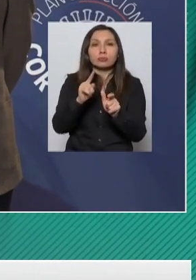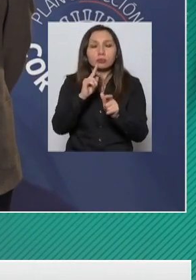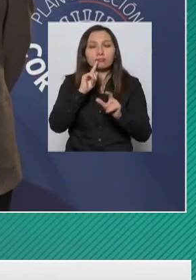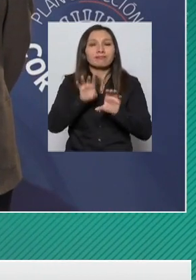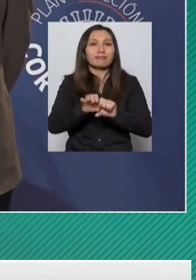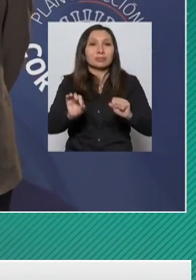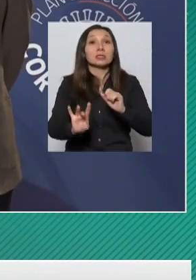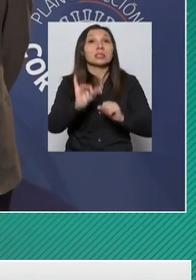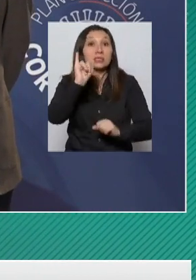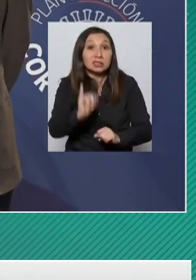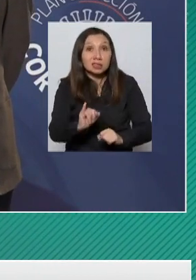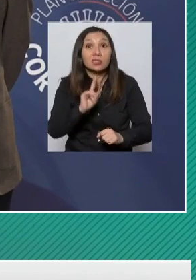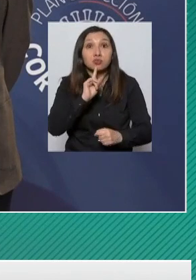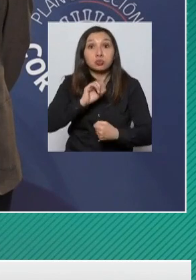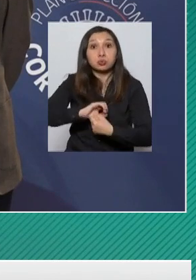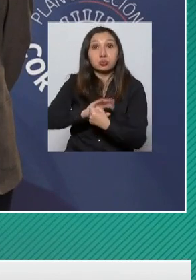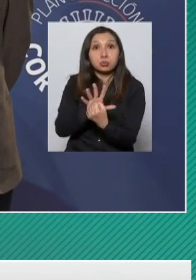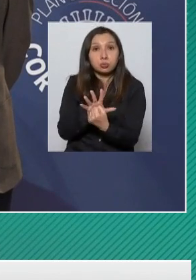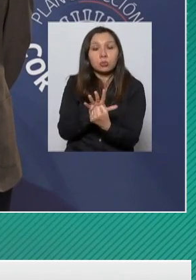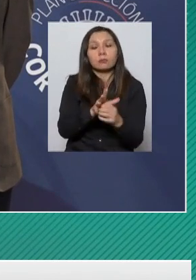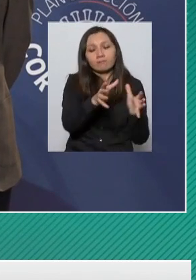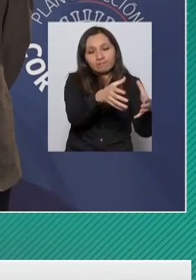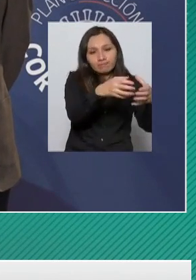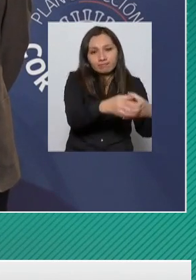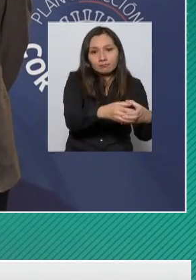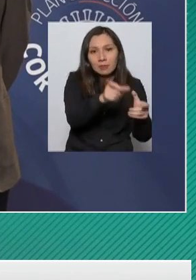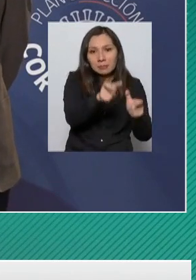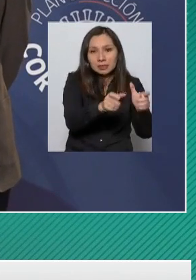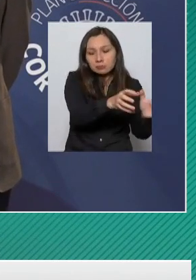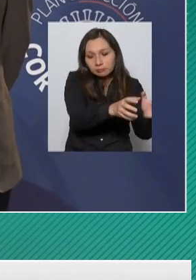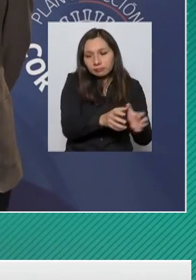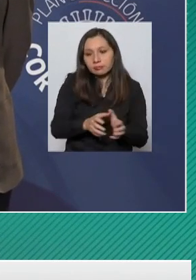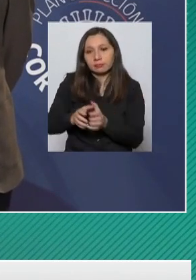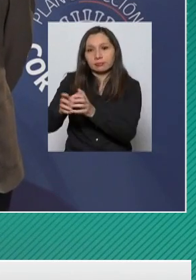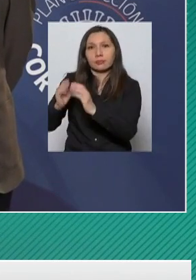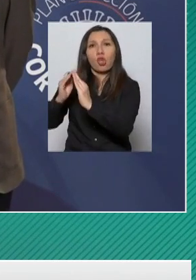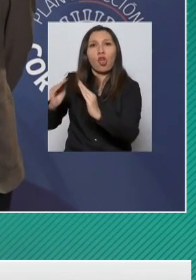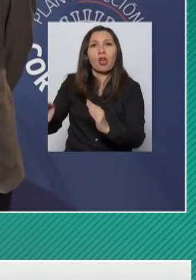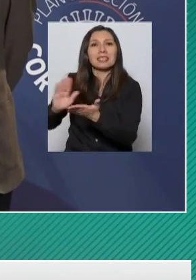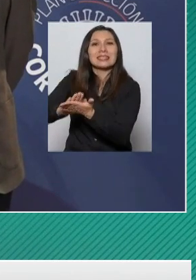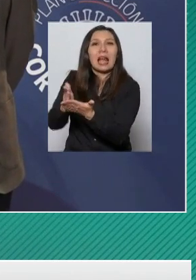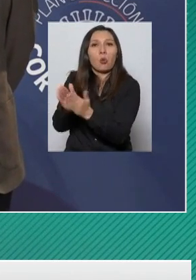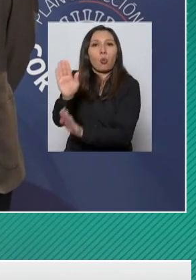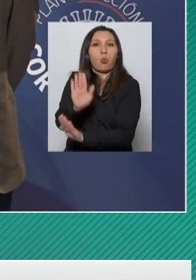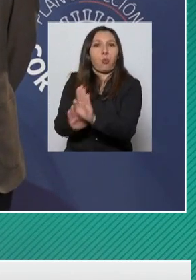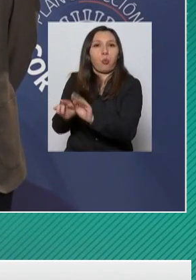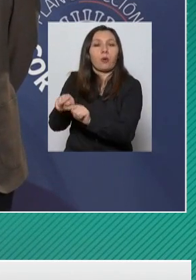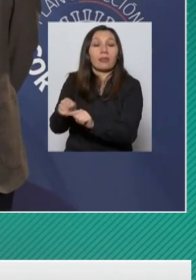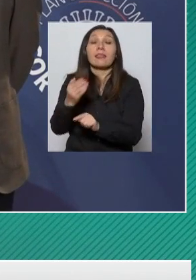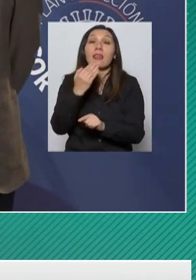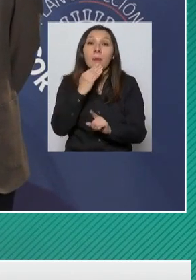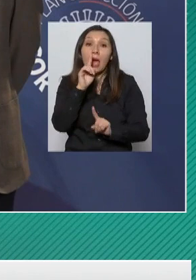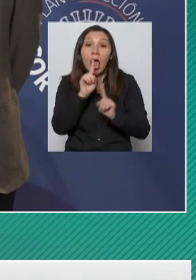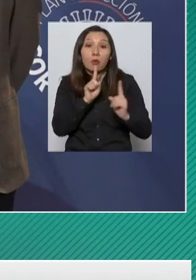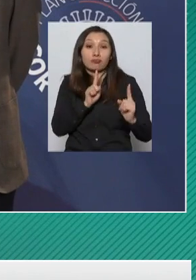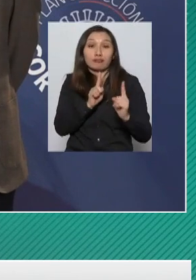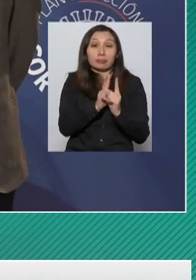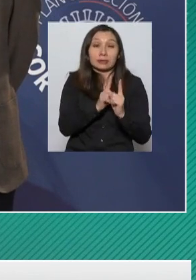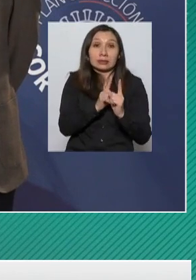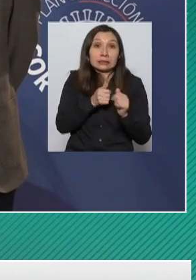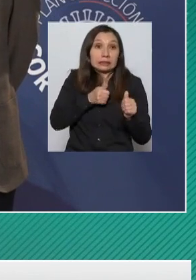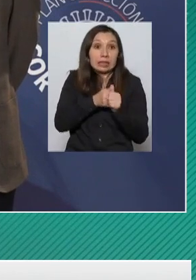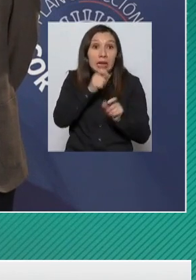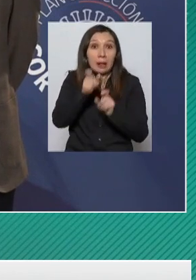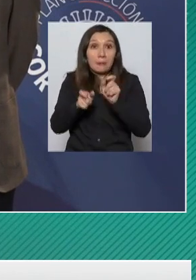confirmadas con kobe 19 han sido llevadas a una residencia sanitaria y también aquellos contactos estrechos